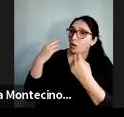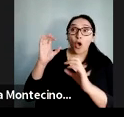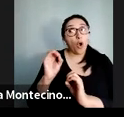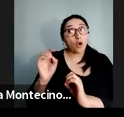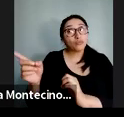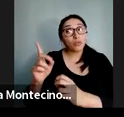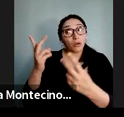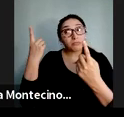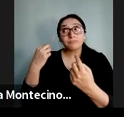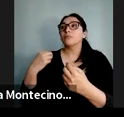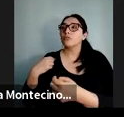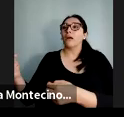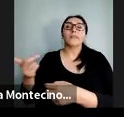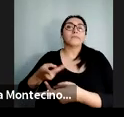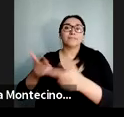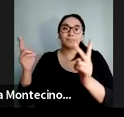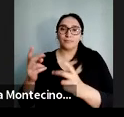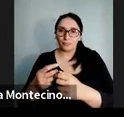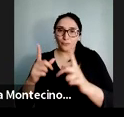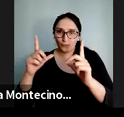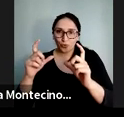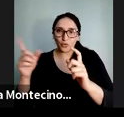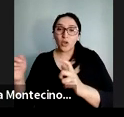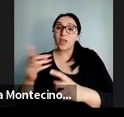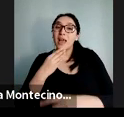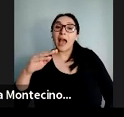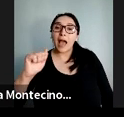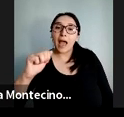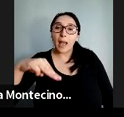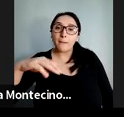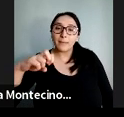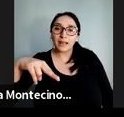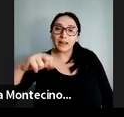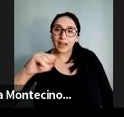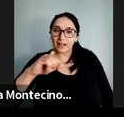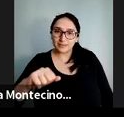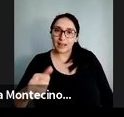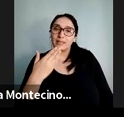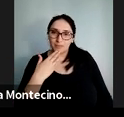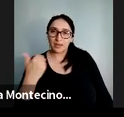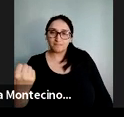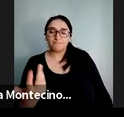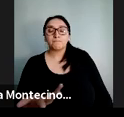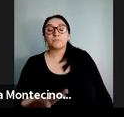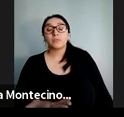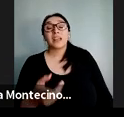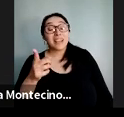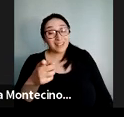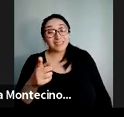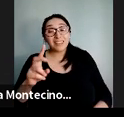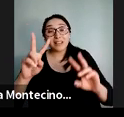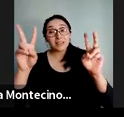llama Nunca sin mi consentimiento, que es una idea que permite